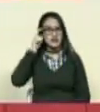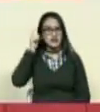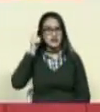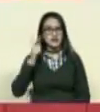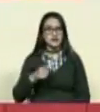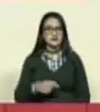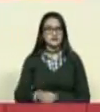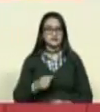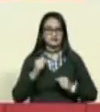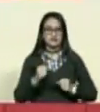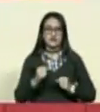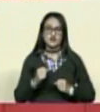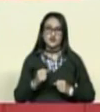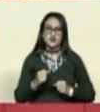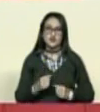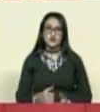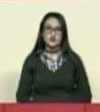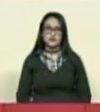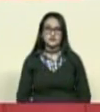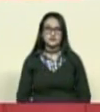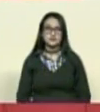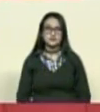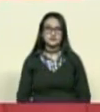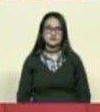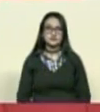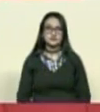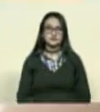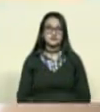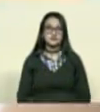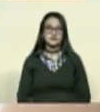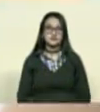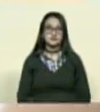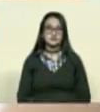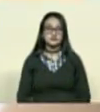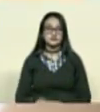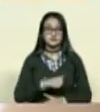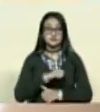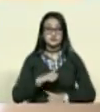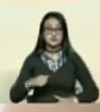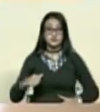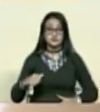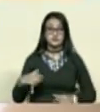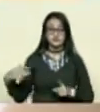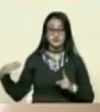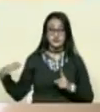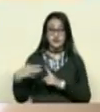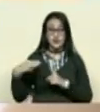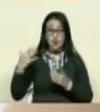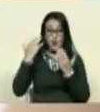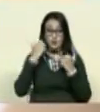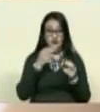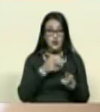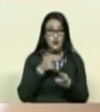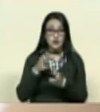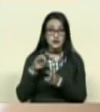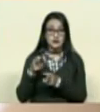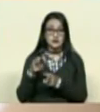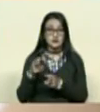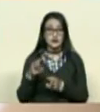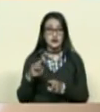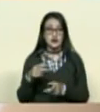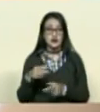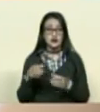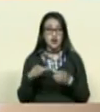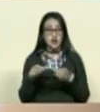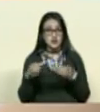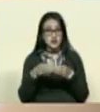De firmeza y valentía. Cuando la Fuerza Armada sufrió el ataque terrorista en una de sus unidades